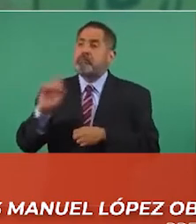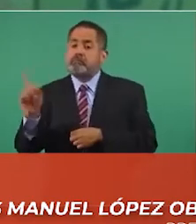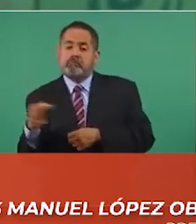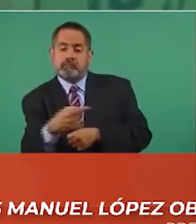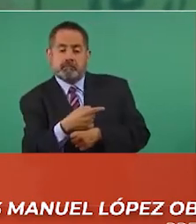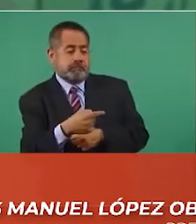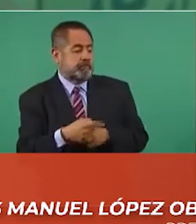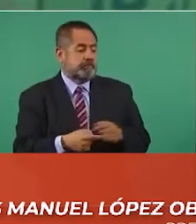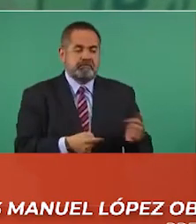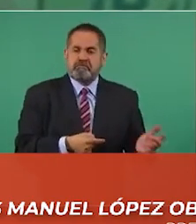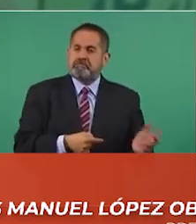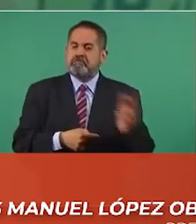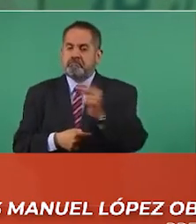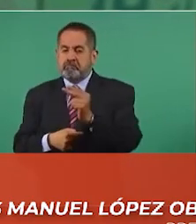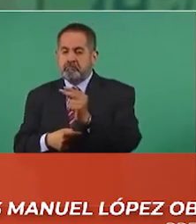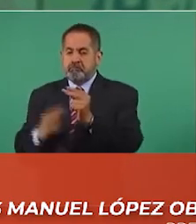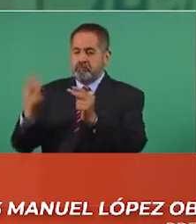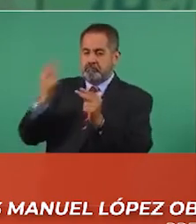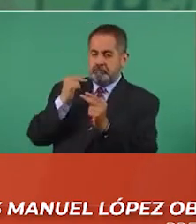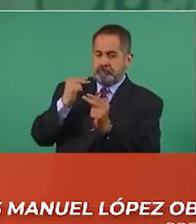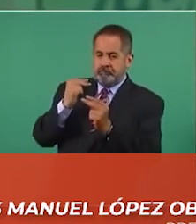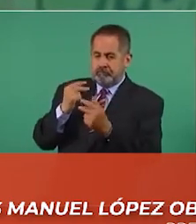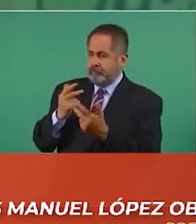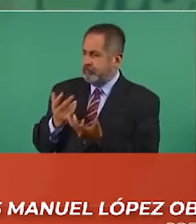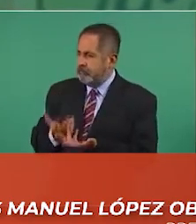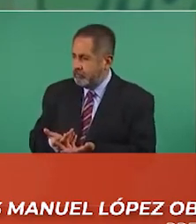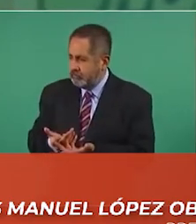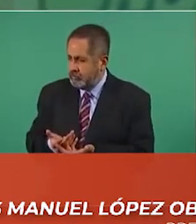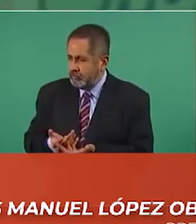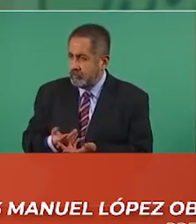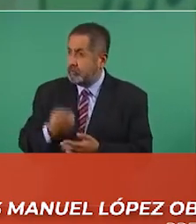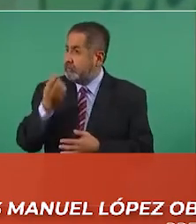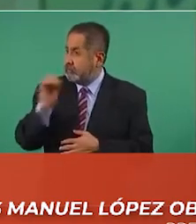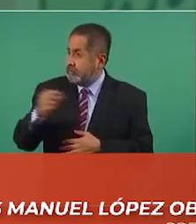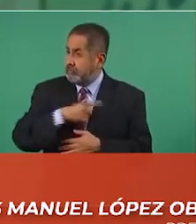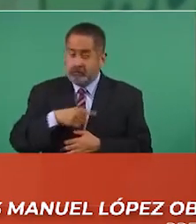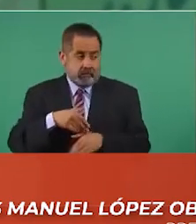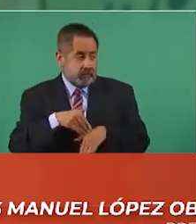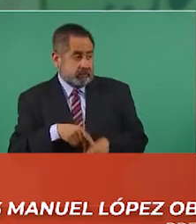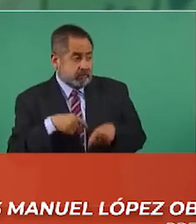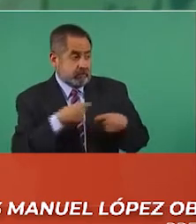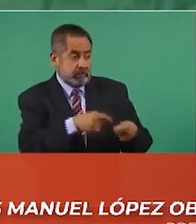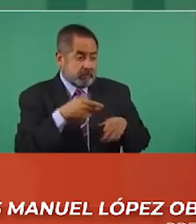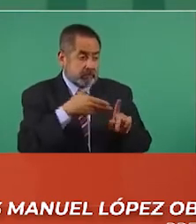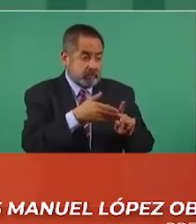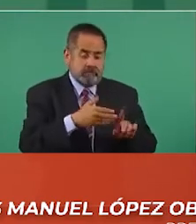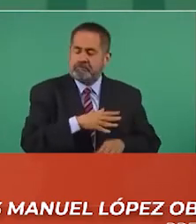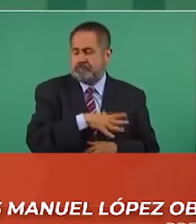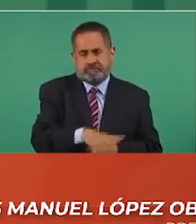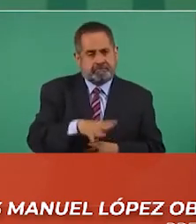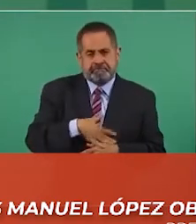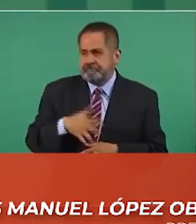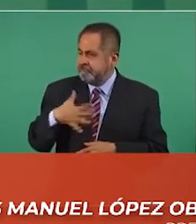porque lo que querían eran los contratos, como venían entregándose.